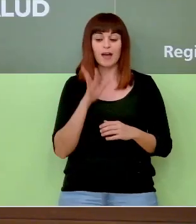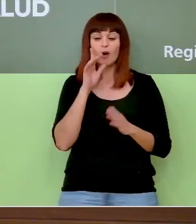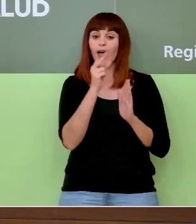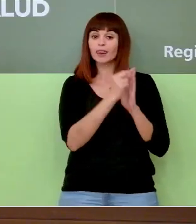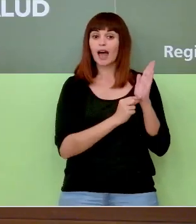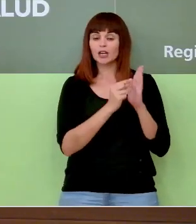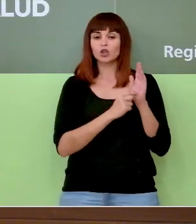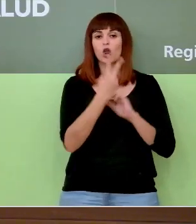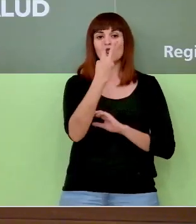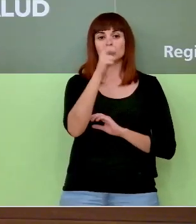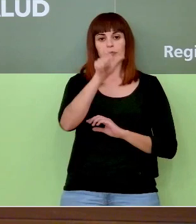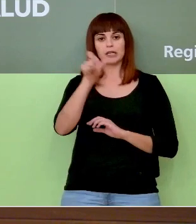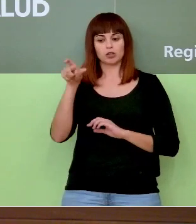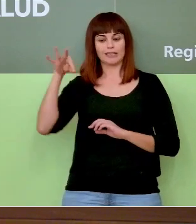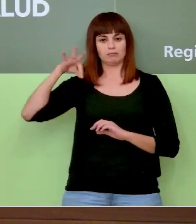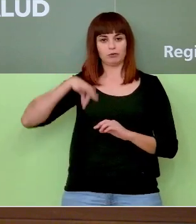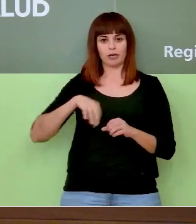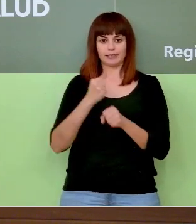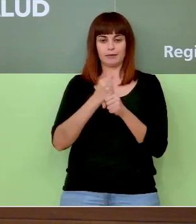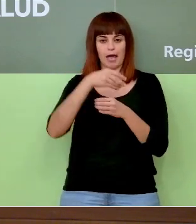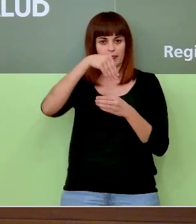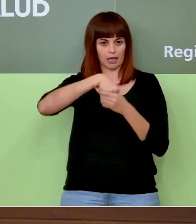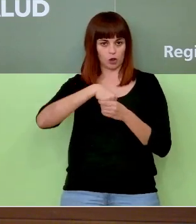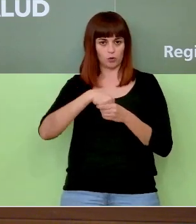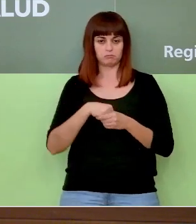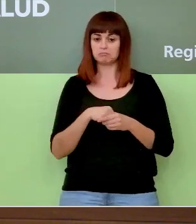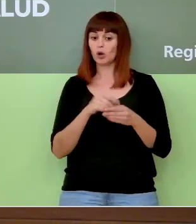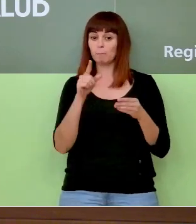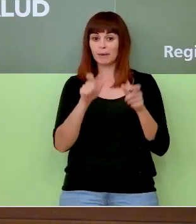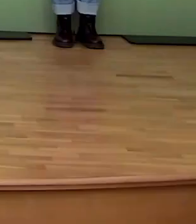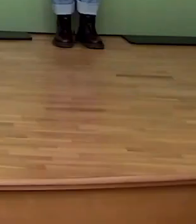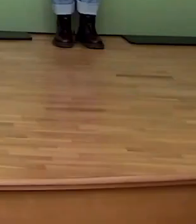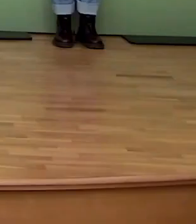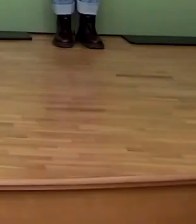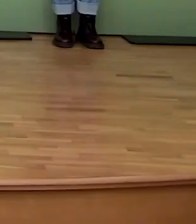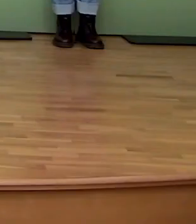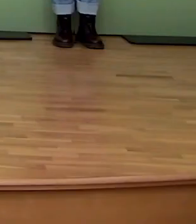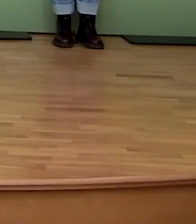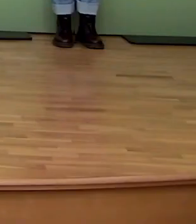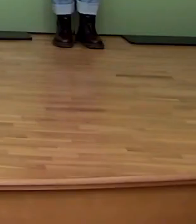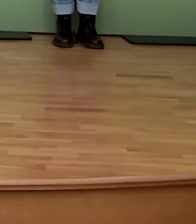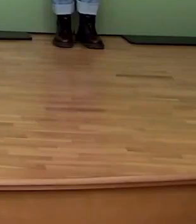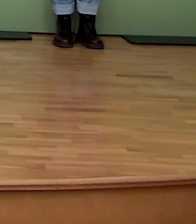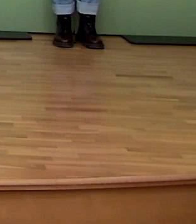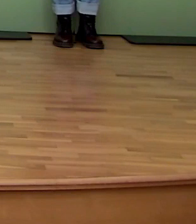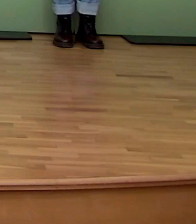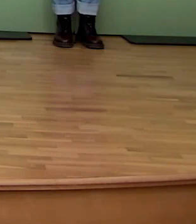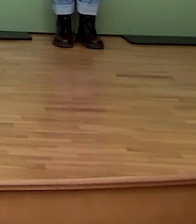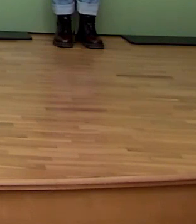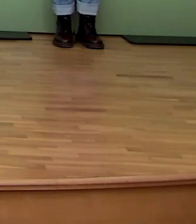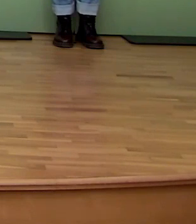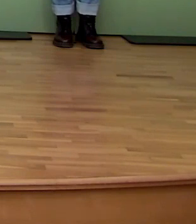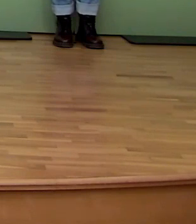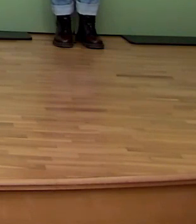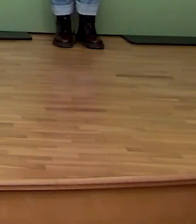tenemos son de 2 trabajadores únicamente, ningún residente. Y la última cuestión tiene que ver con la residencia de Vallesol. En